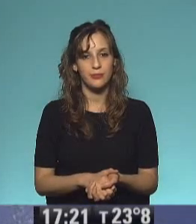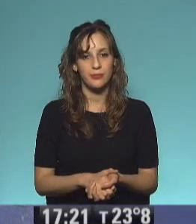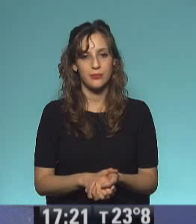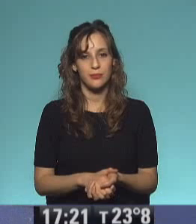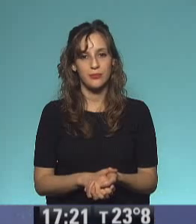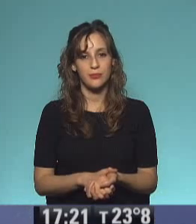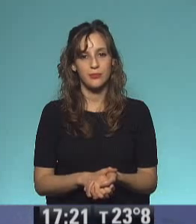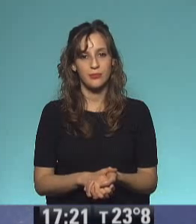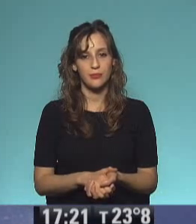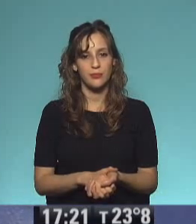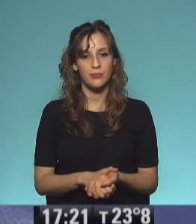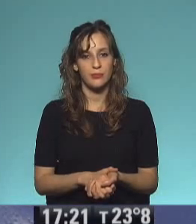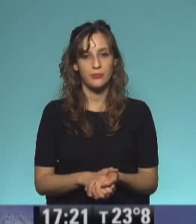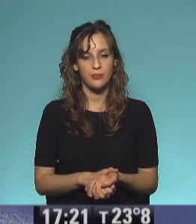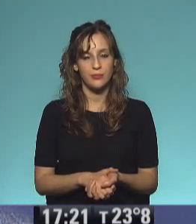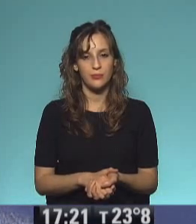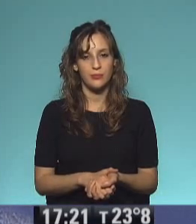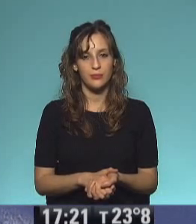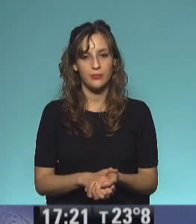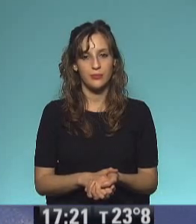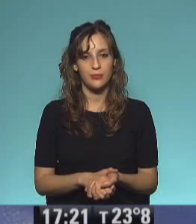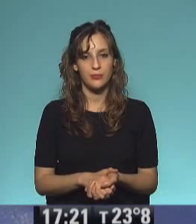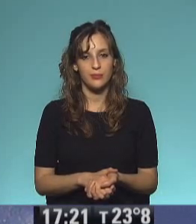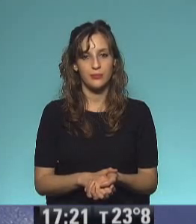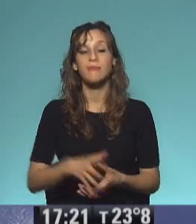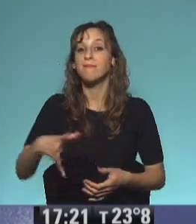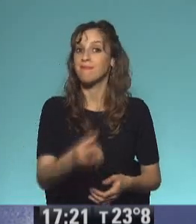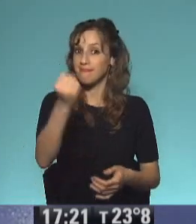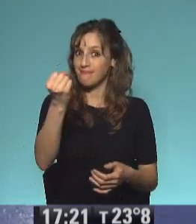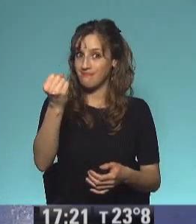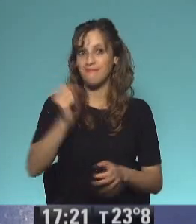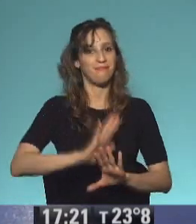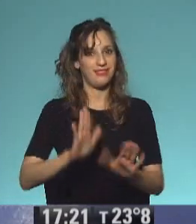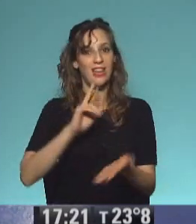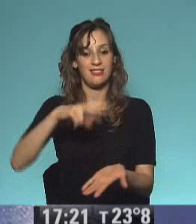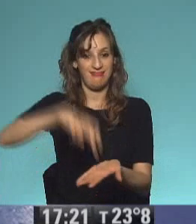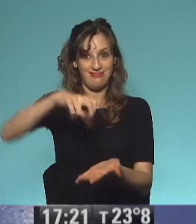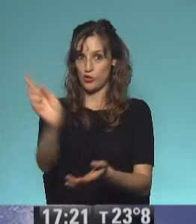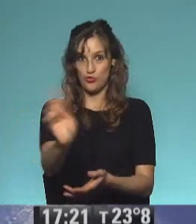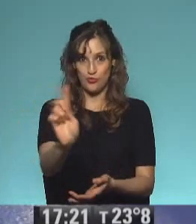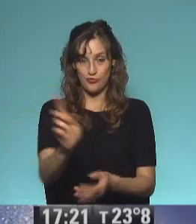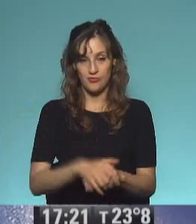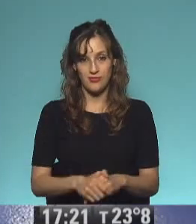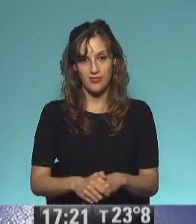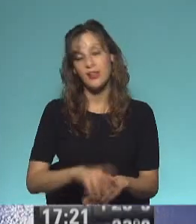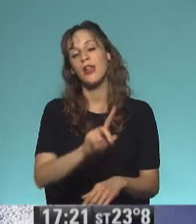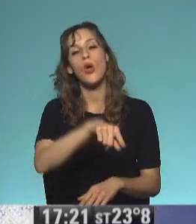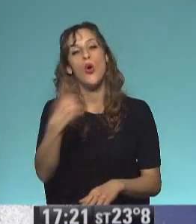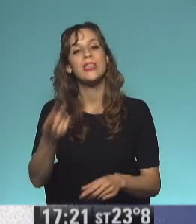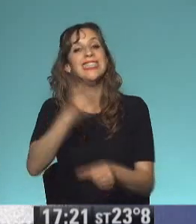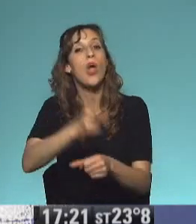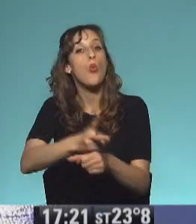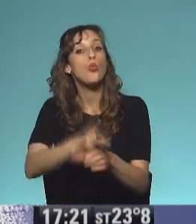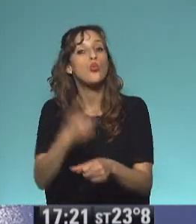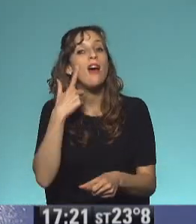Vuelvo, muy ¿eh? Bien. Vuelve, abre, abre, agarra y sale. Perfecto. Vamos. Vamos, Mauri. ¿Segundo casillero? Vamos con el segundo, que le